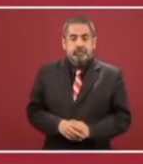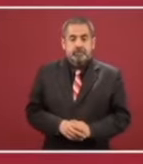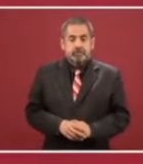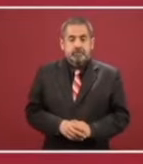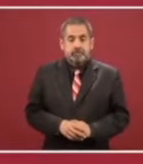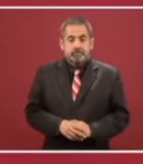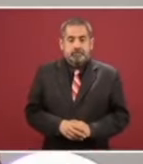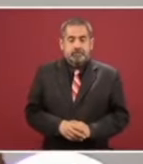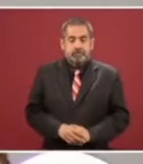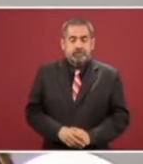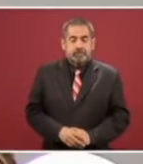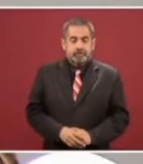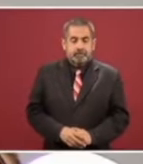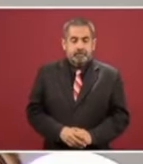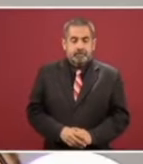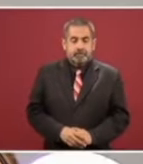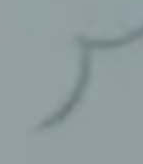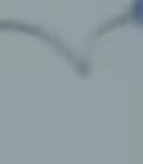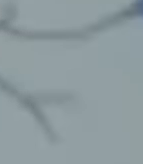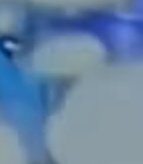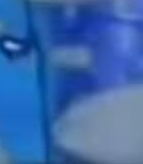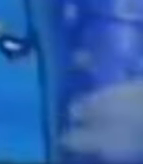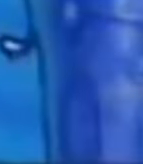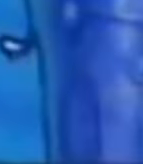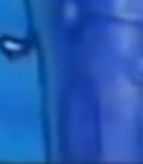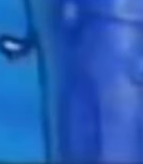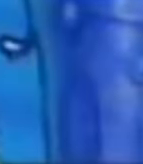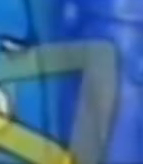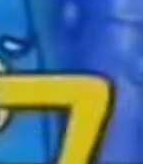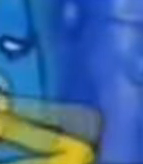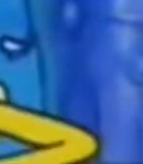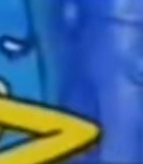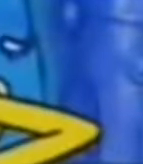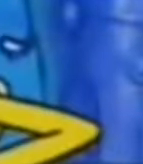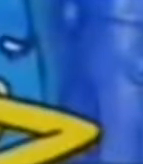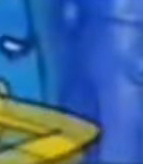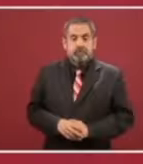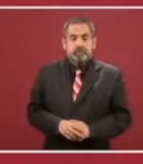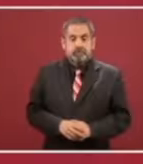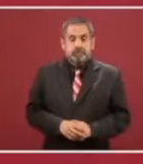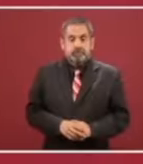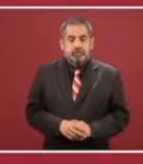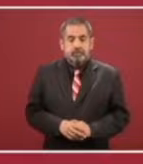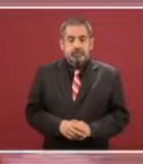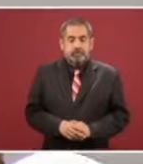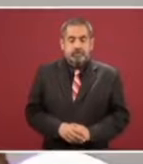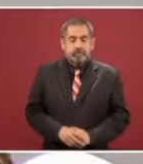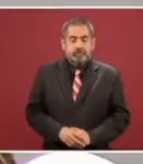¿Qué haría esta ciudad sin ti, Bob Esponja?